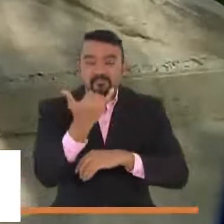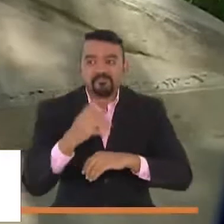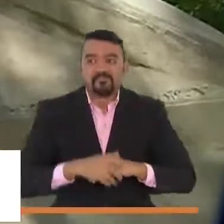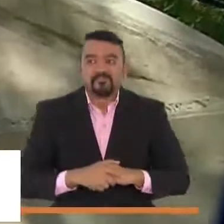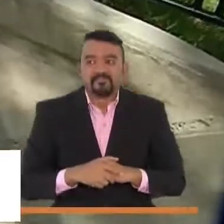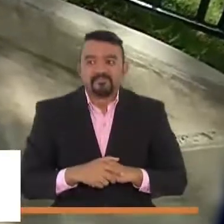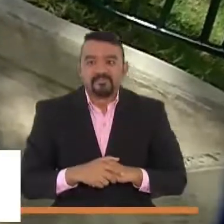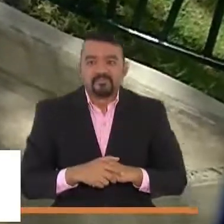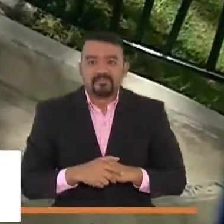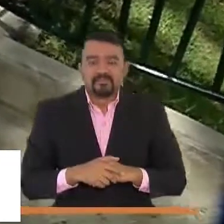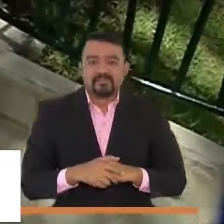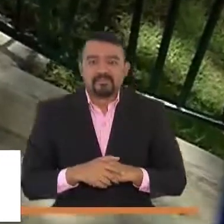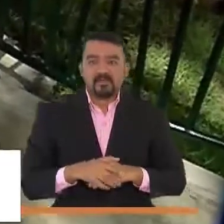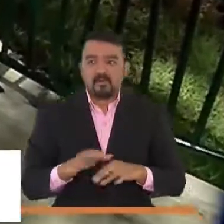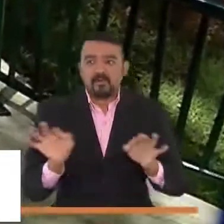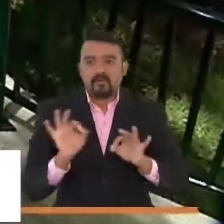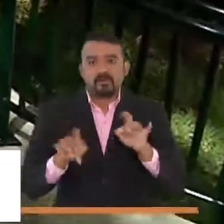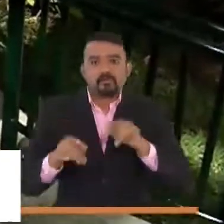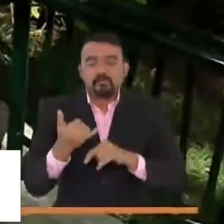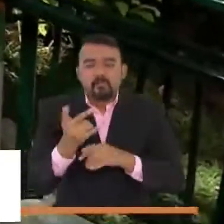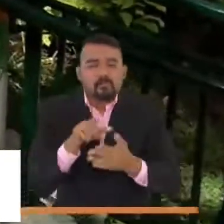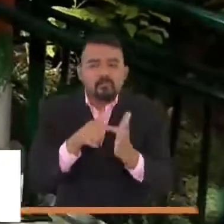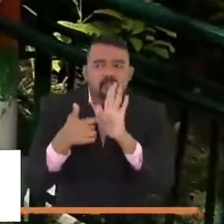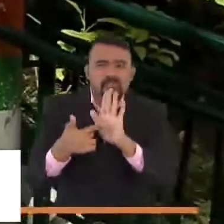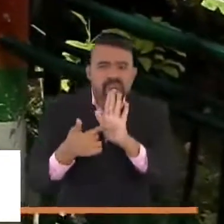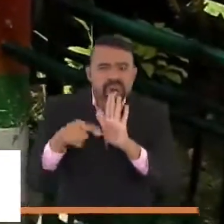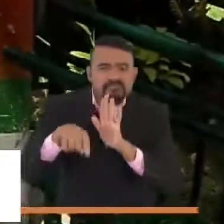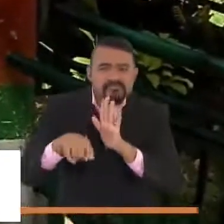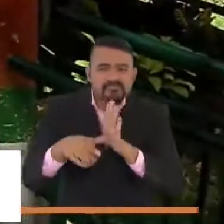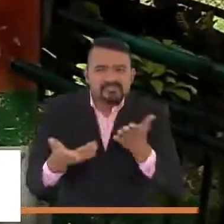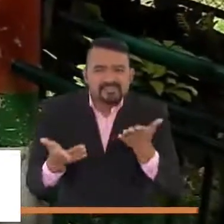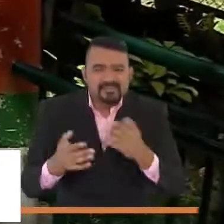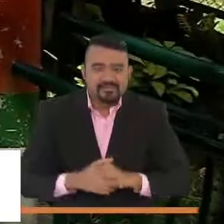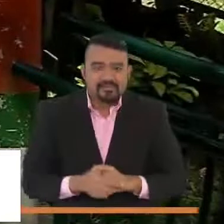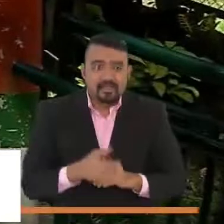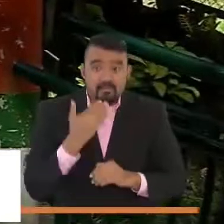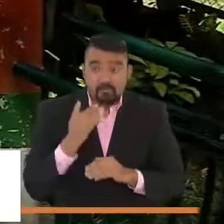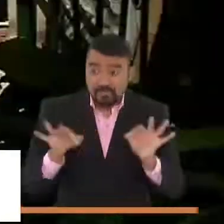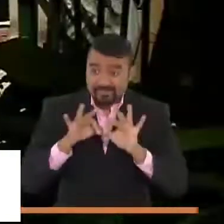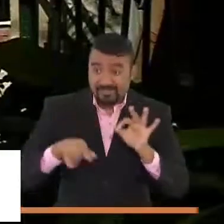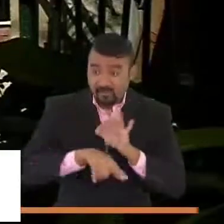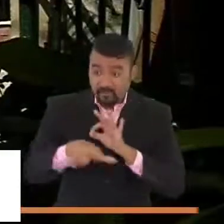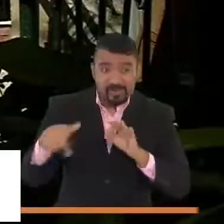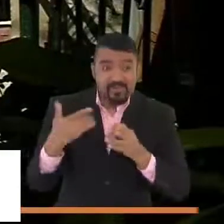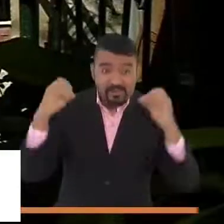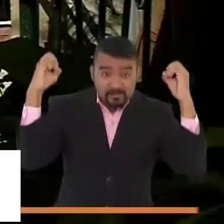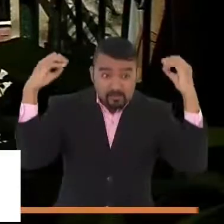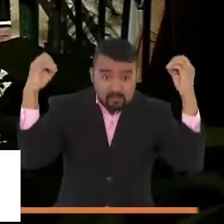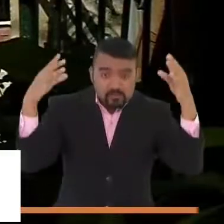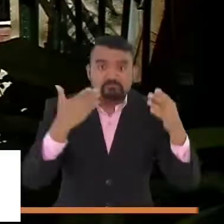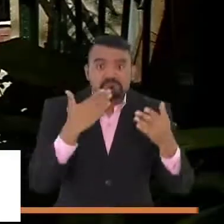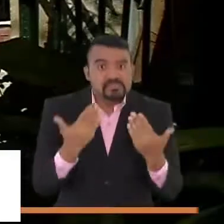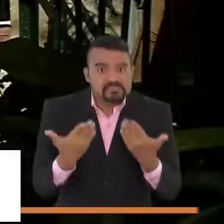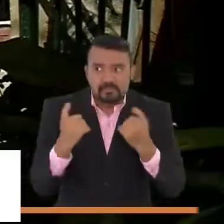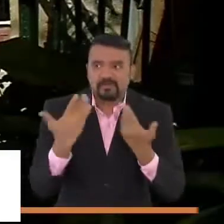y permite de alguna manera también dar más seguridad a la zona. Son, el secretario